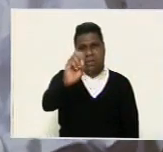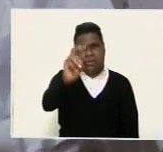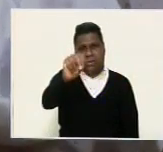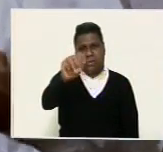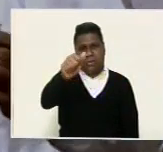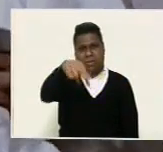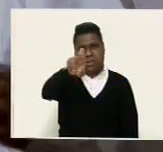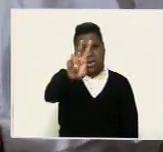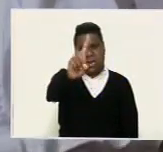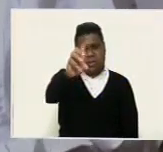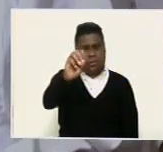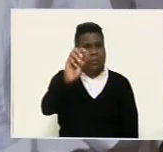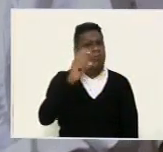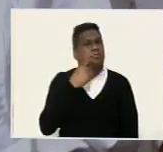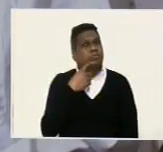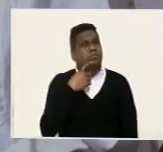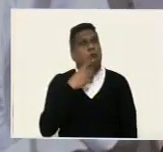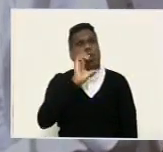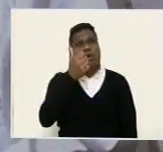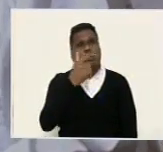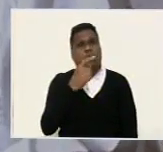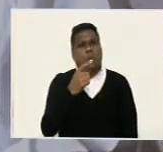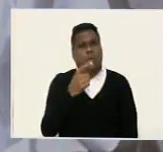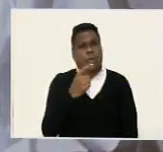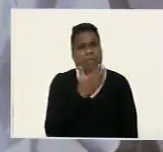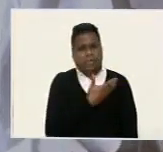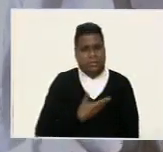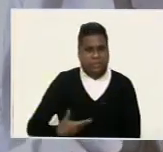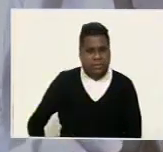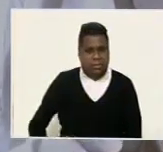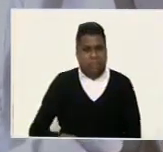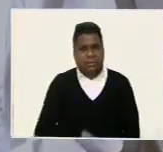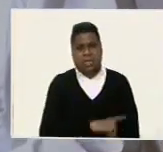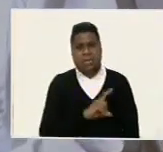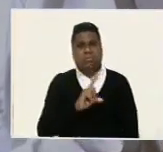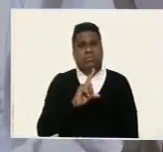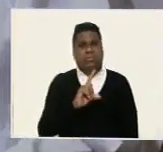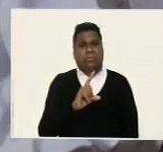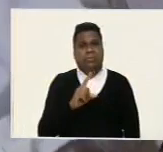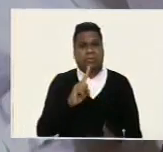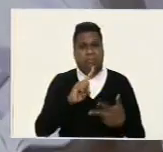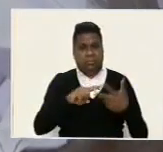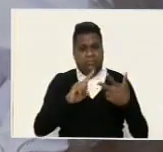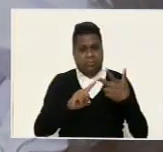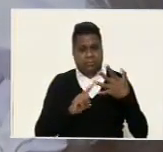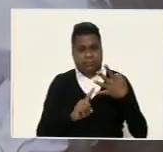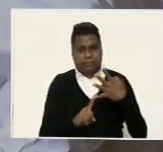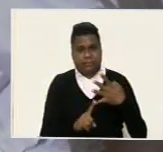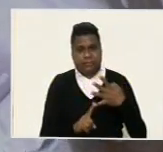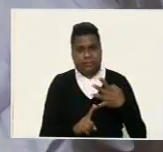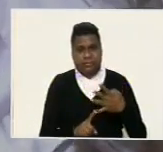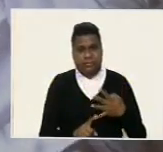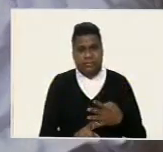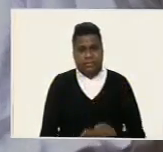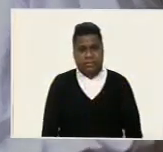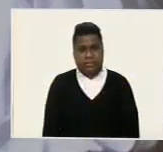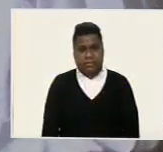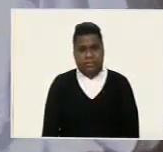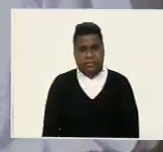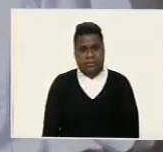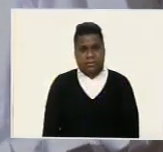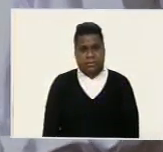y dimos un Carlos Andrés Pérez, pero dimos un Arias Cárdenas y el comandante Ortiz.